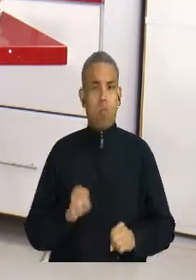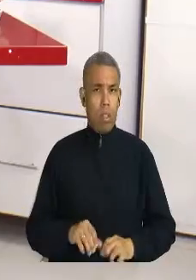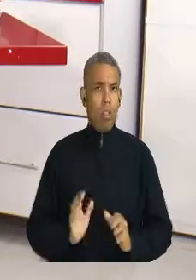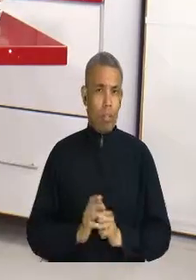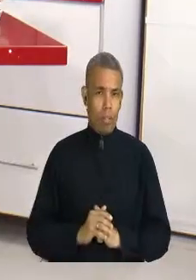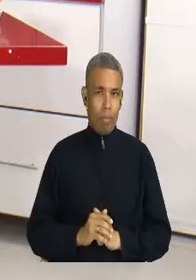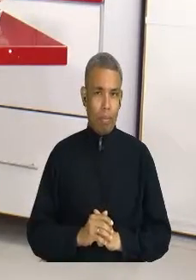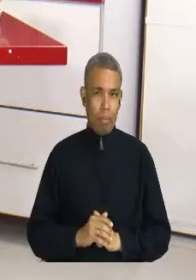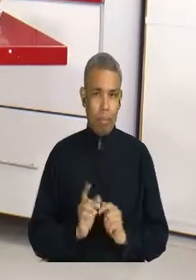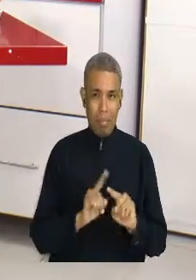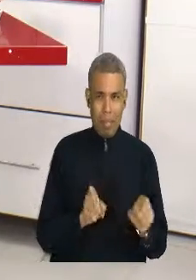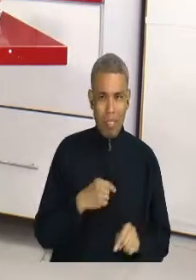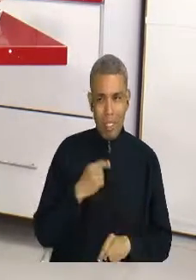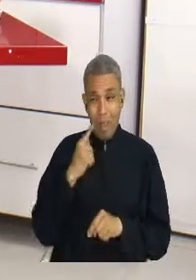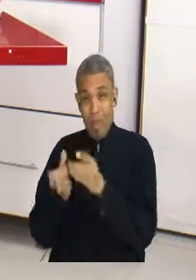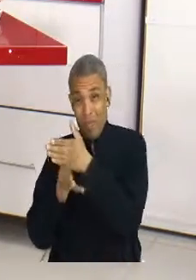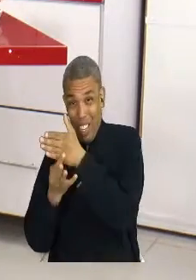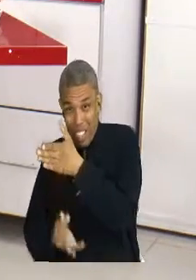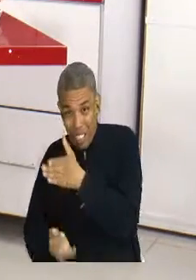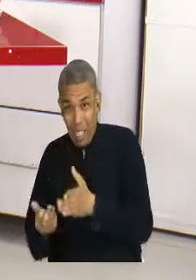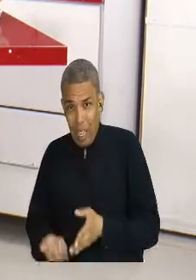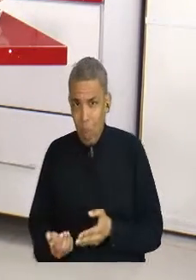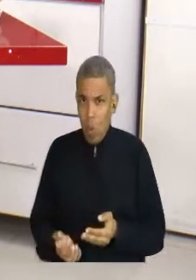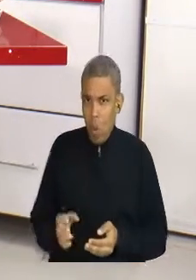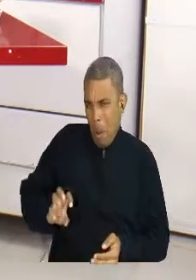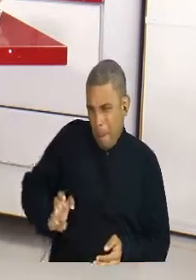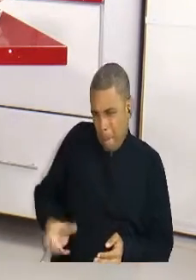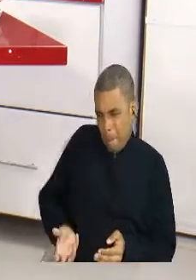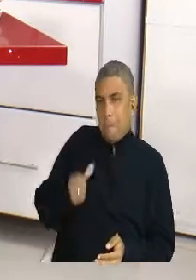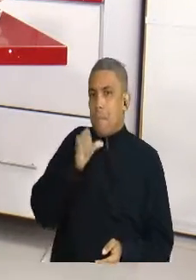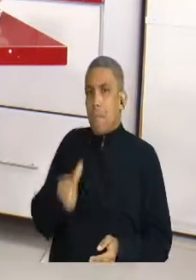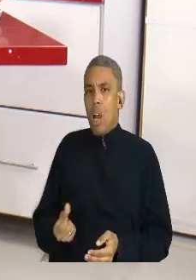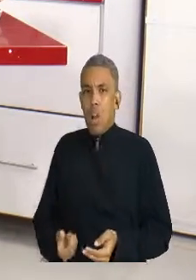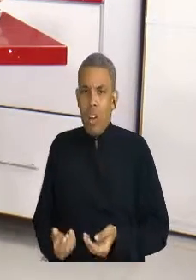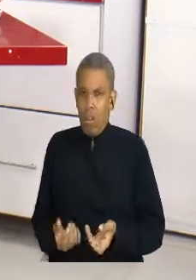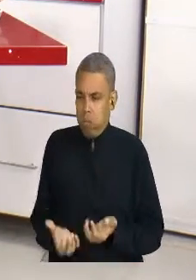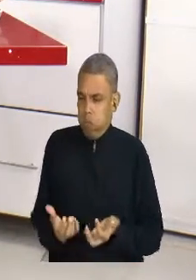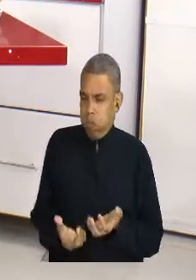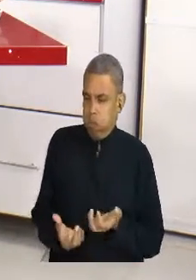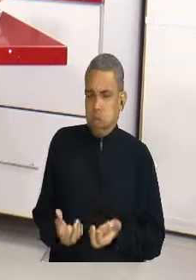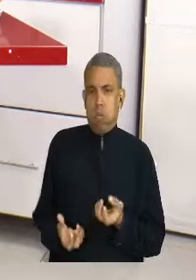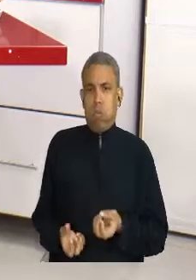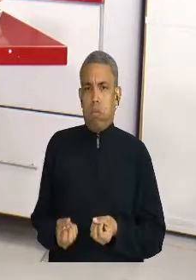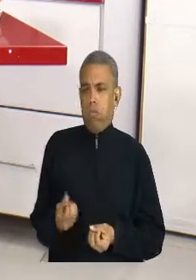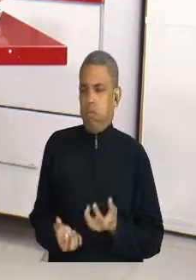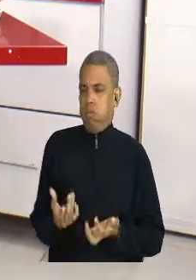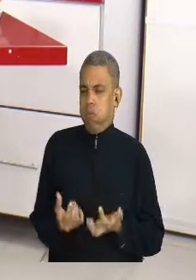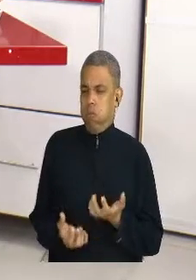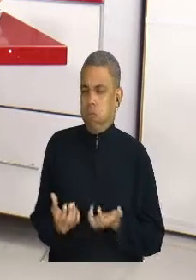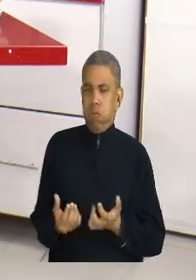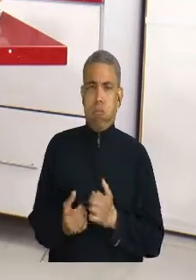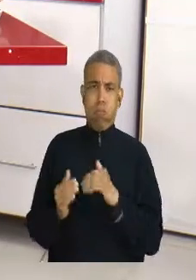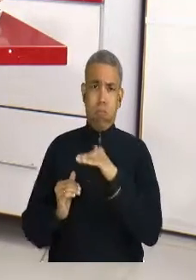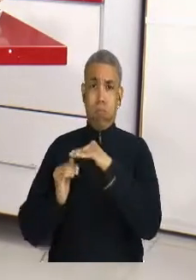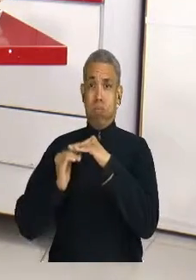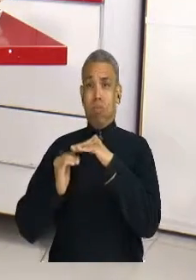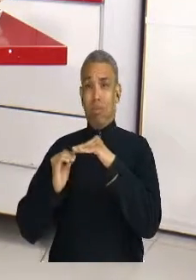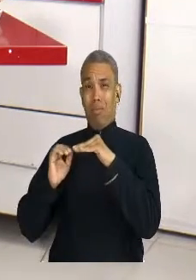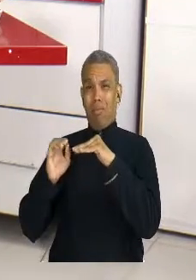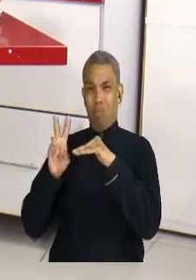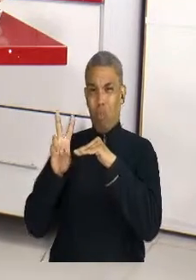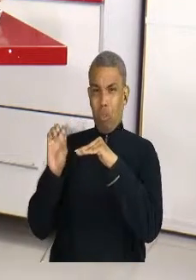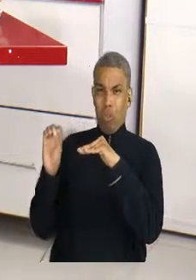grados. Perfecto, bueno, aquí ya tenemos también listos nuestros langostinos, los apanados, y en esta ocasión estamos entonces en la misma agua